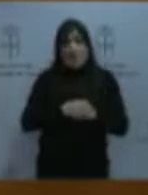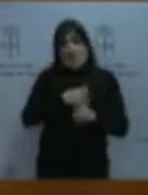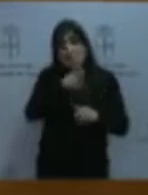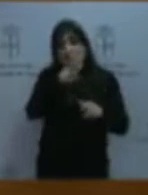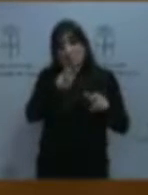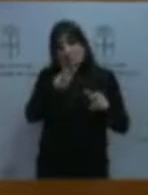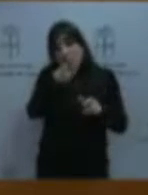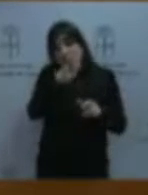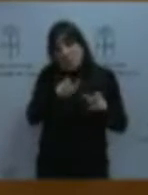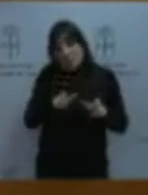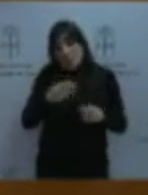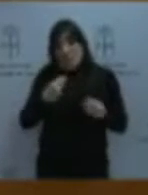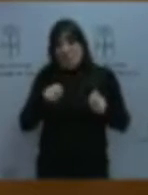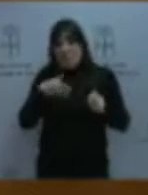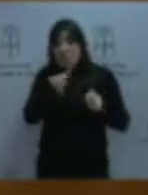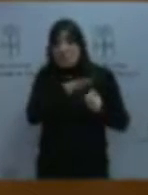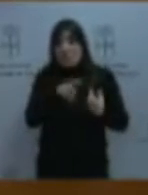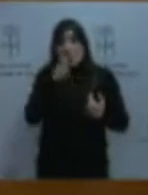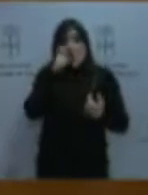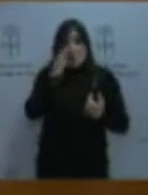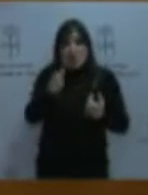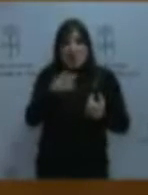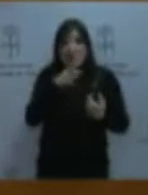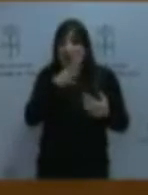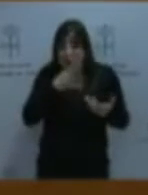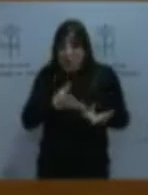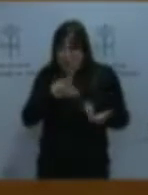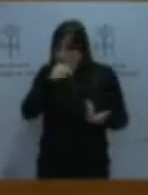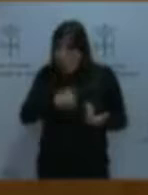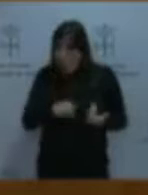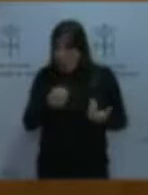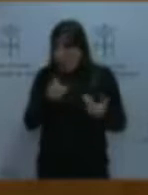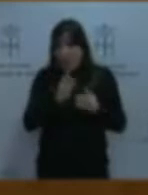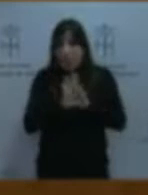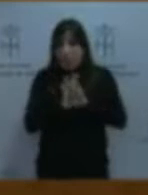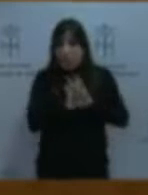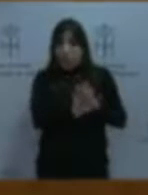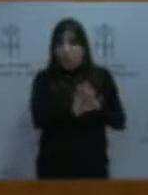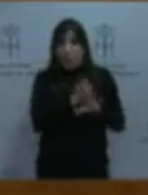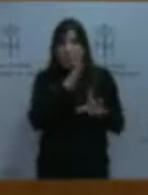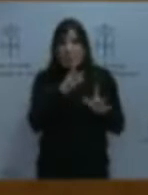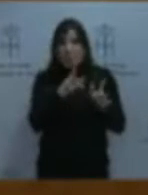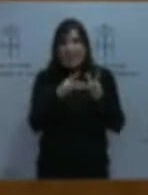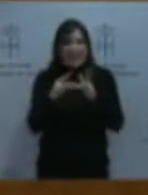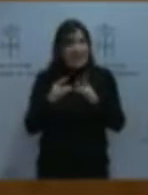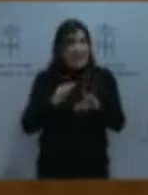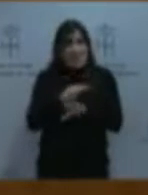de facto excluyes de esta línea de inversión del desendolco rural.